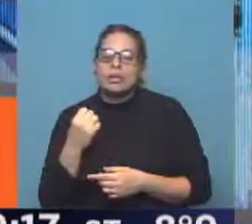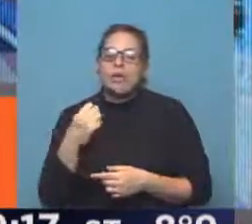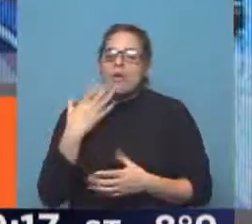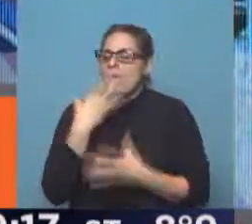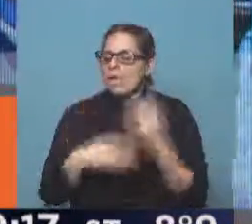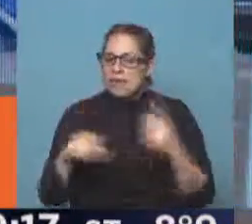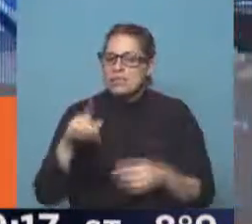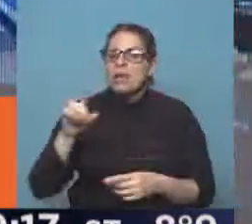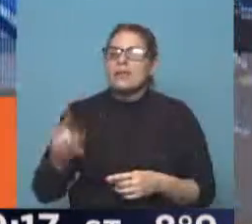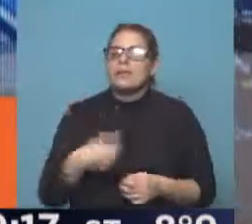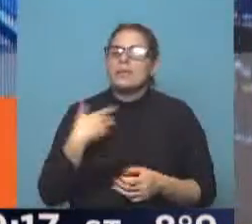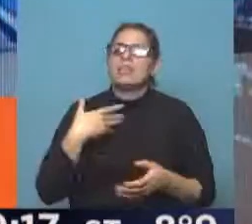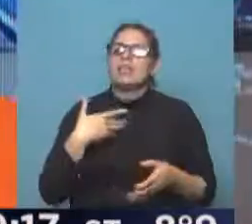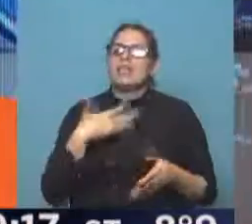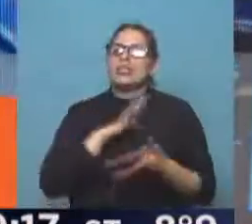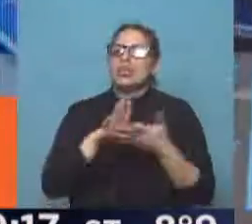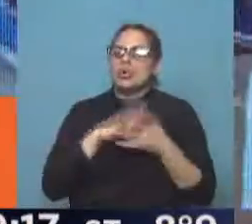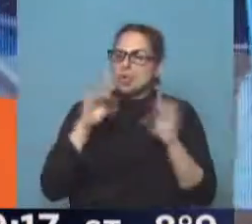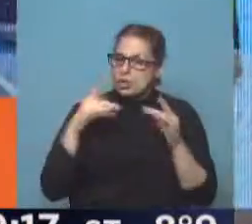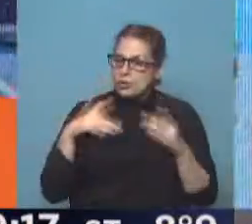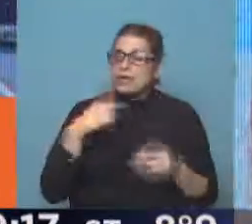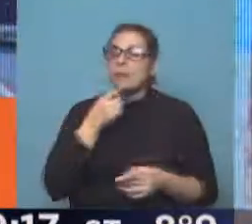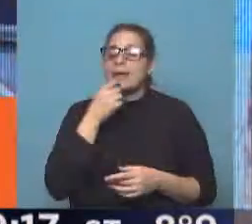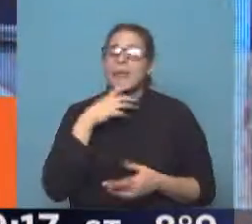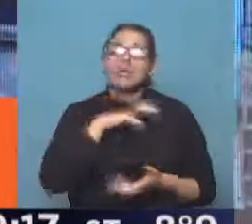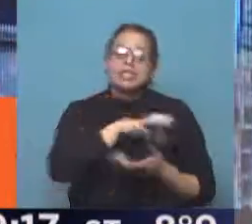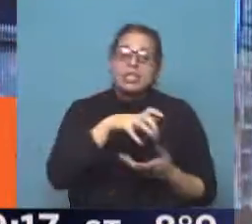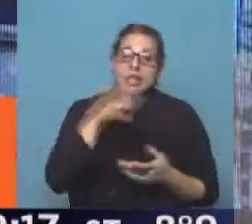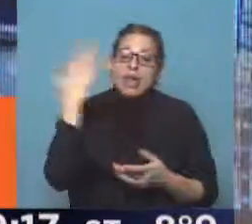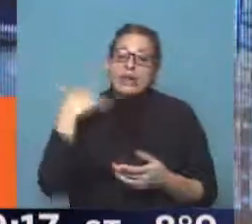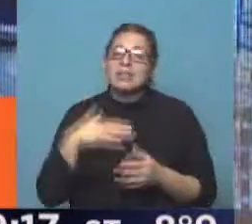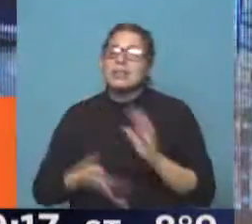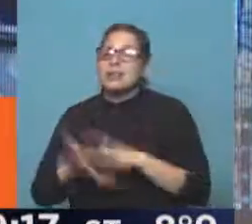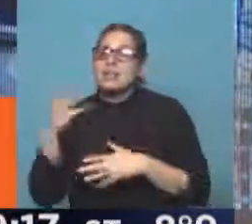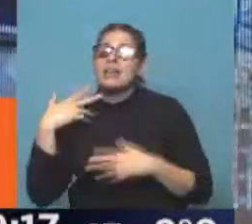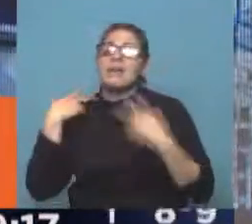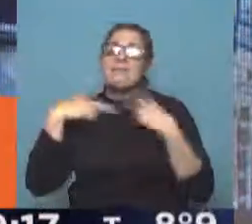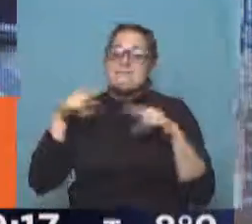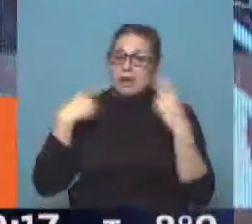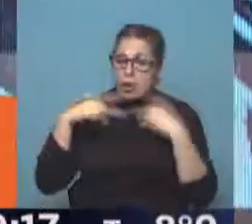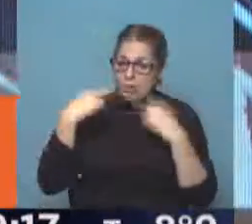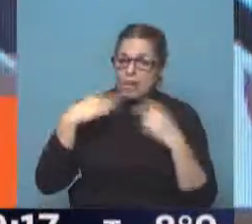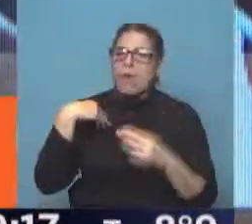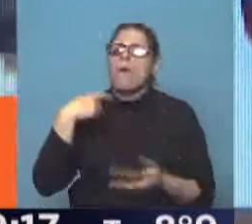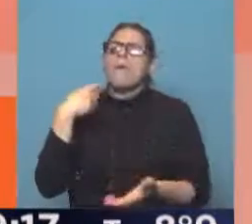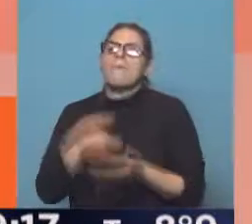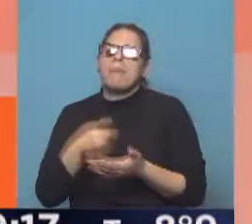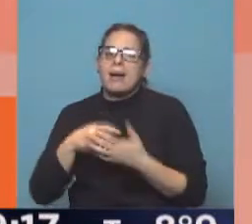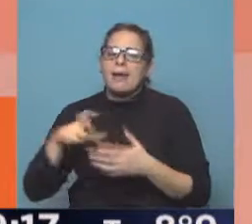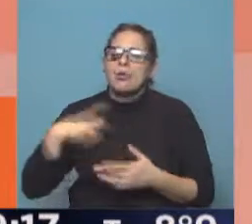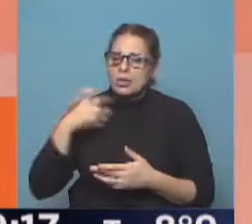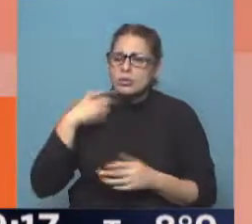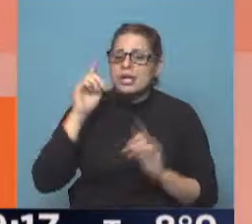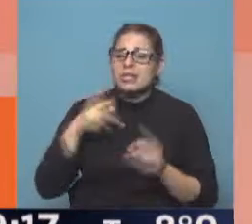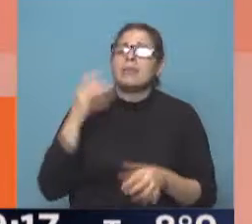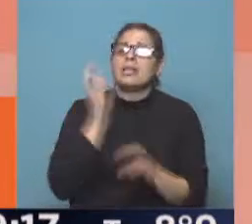eso dificulta el camino porque hay sectores medios que antes iban a comer afuera o que pagaban la prepaga más la educación privada de